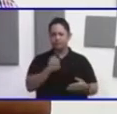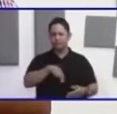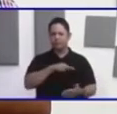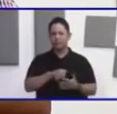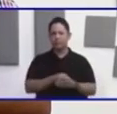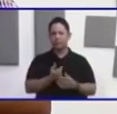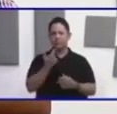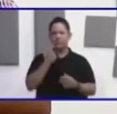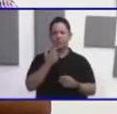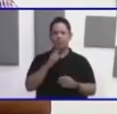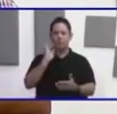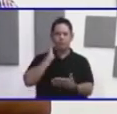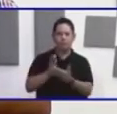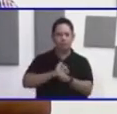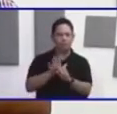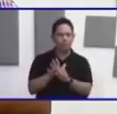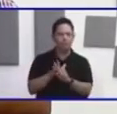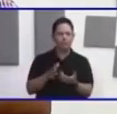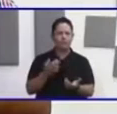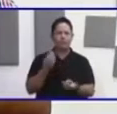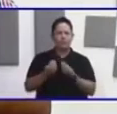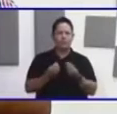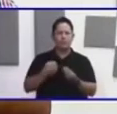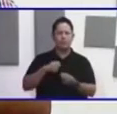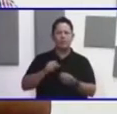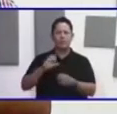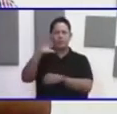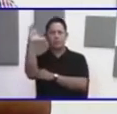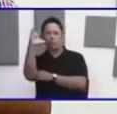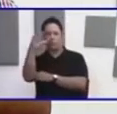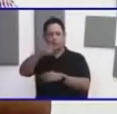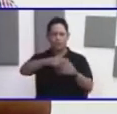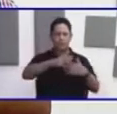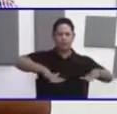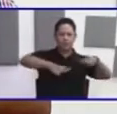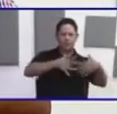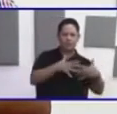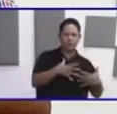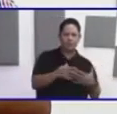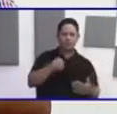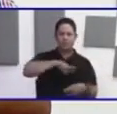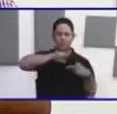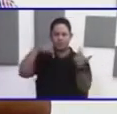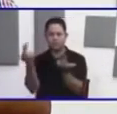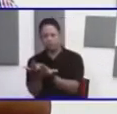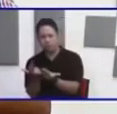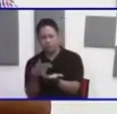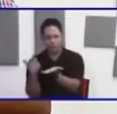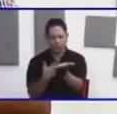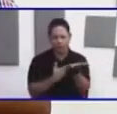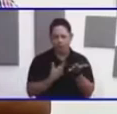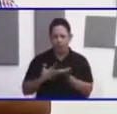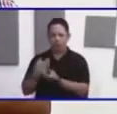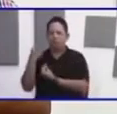ante la llegada de esta pandemia de manera inminente a Colombia y al departamento del archipiélago fue reunirnos y pensar qué